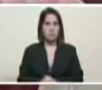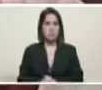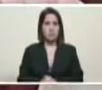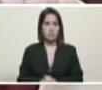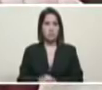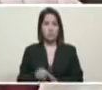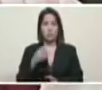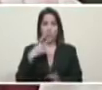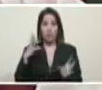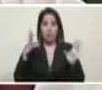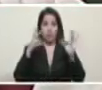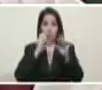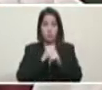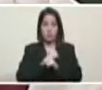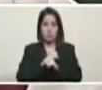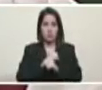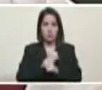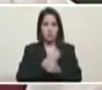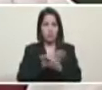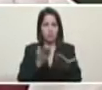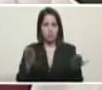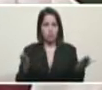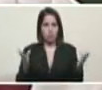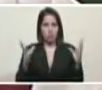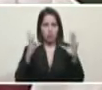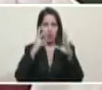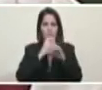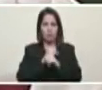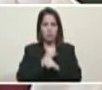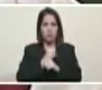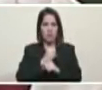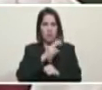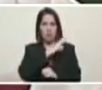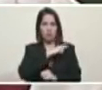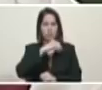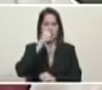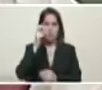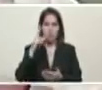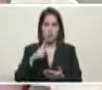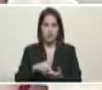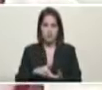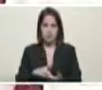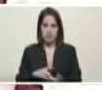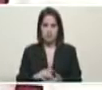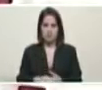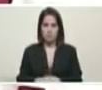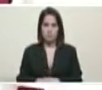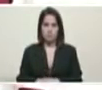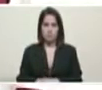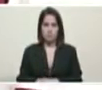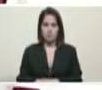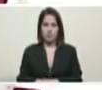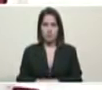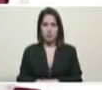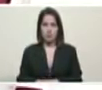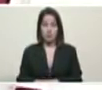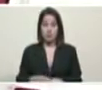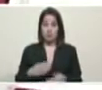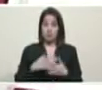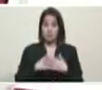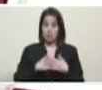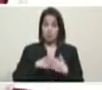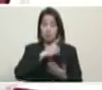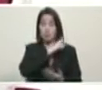Buenas noches, mi comandante jefe. Buenas noches, las autoridades presentes. Bueno, mi comandante jefe, yo soy el teniente coronel